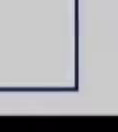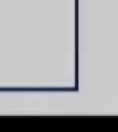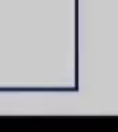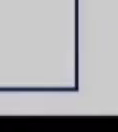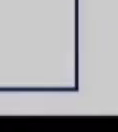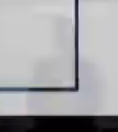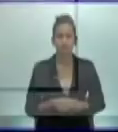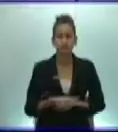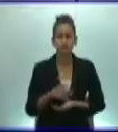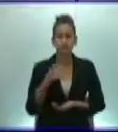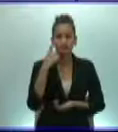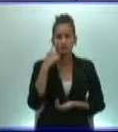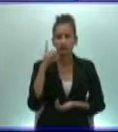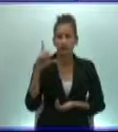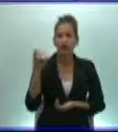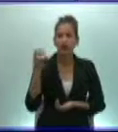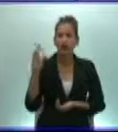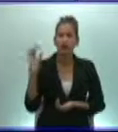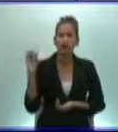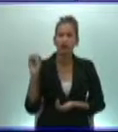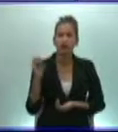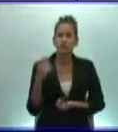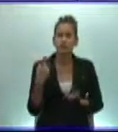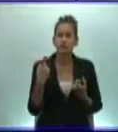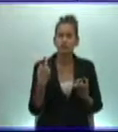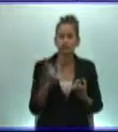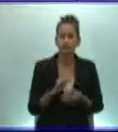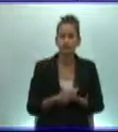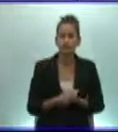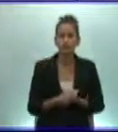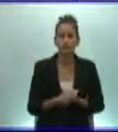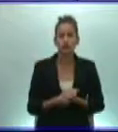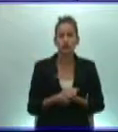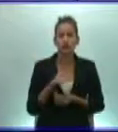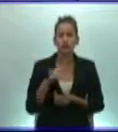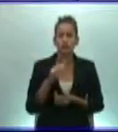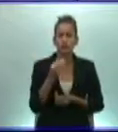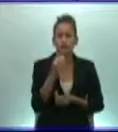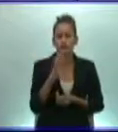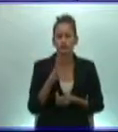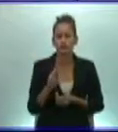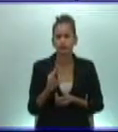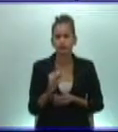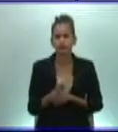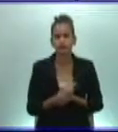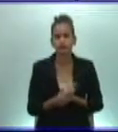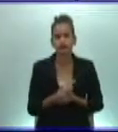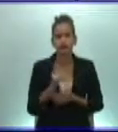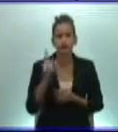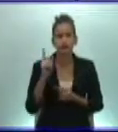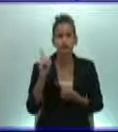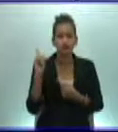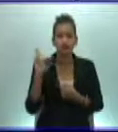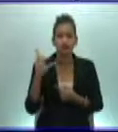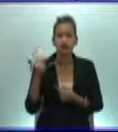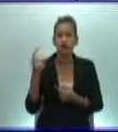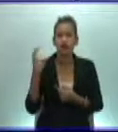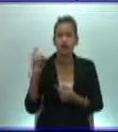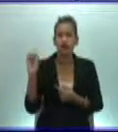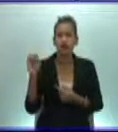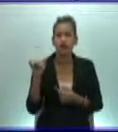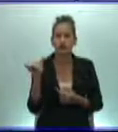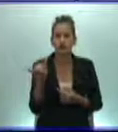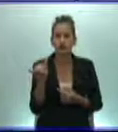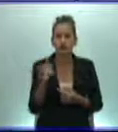Ya encontramos el lado que nos era necesario. Por tanto, ya podemos decir que este lado es igual al